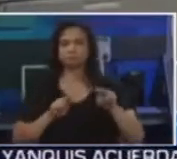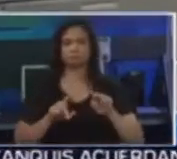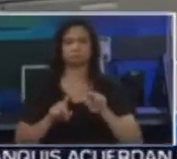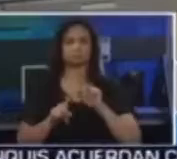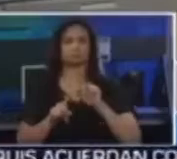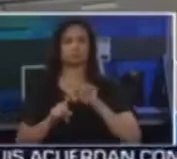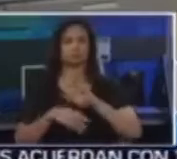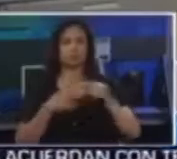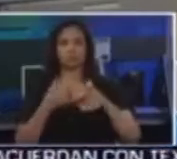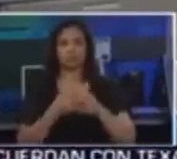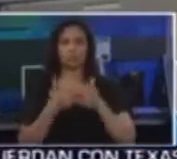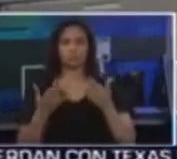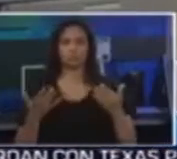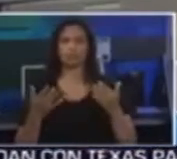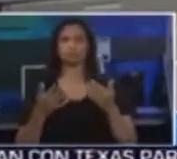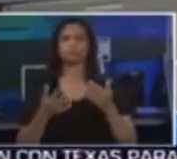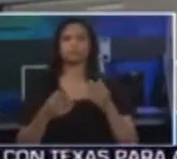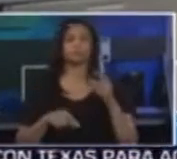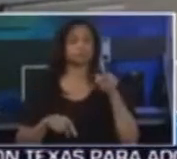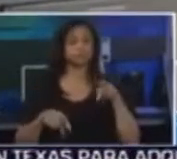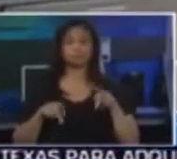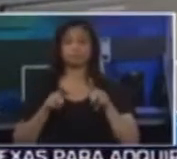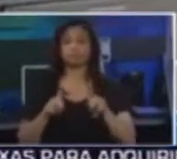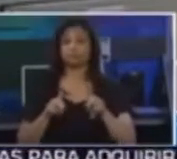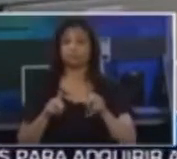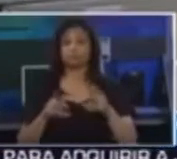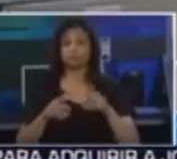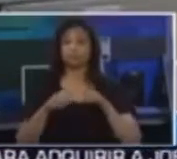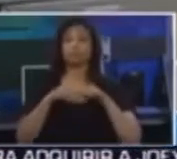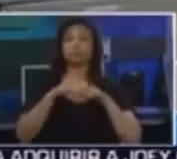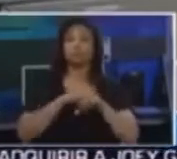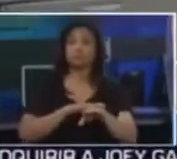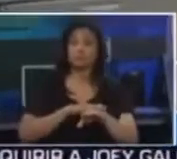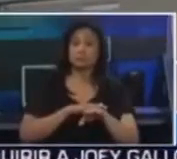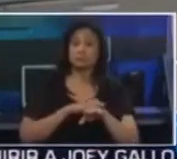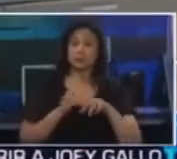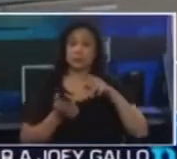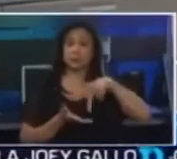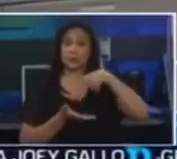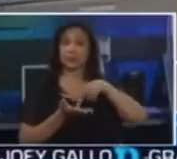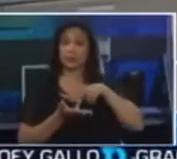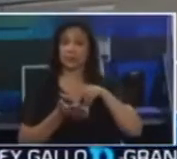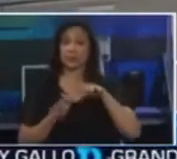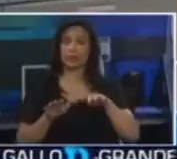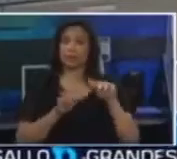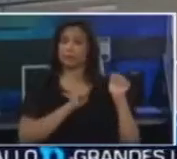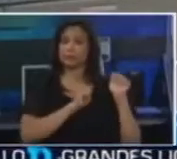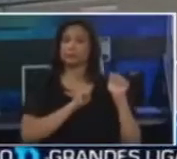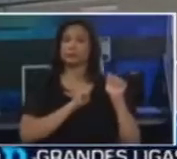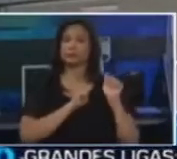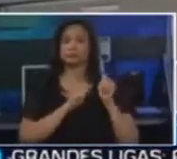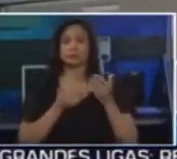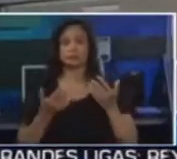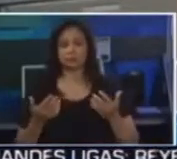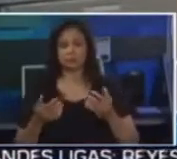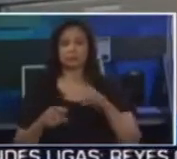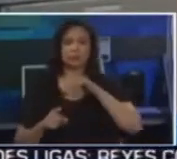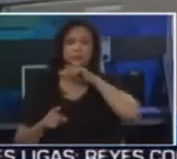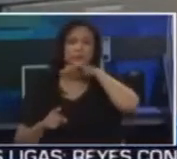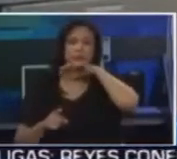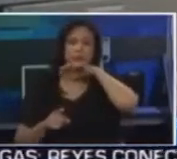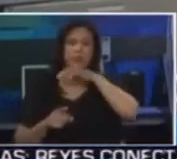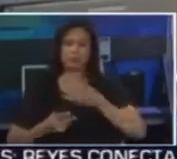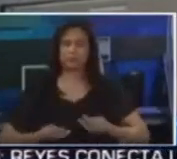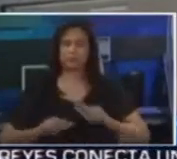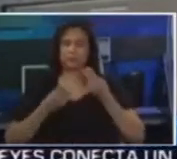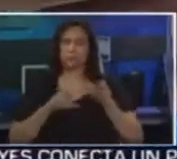todos los mataderos. No podemos permitir que entren a nuestra provincia ni salgan lo que es cerdo, tanto vivo